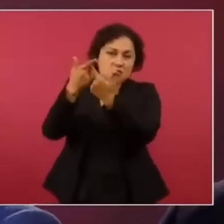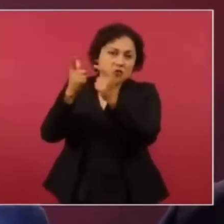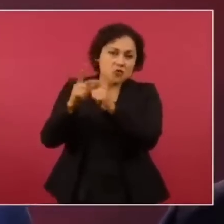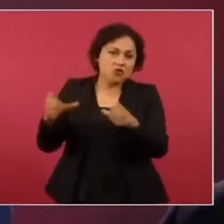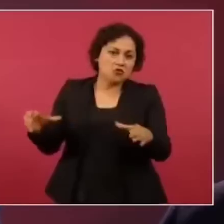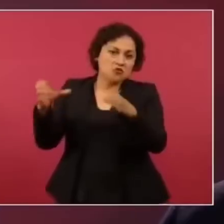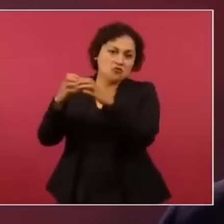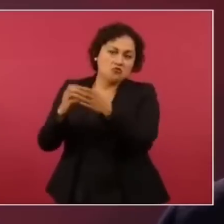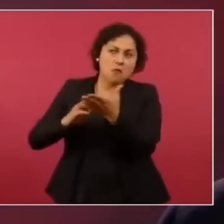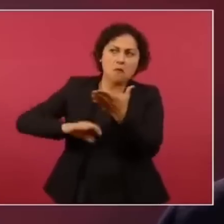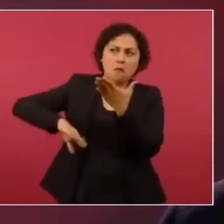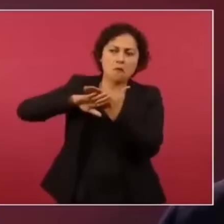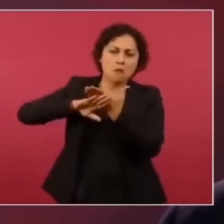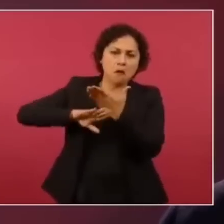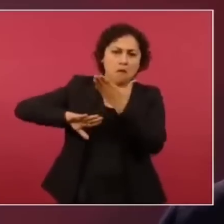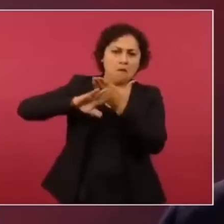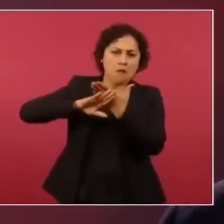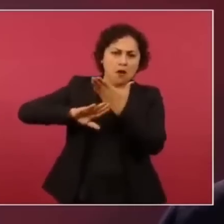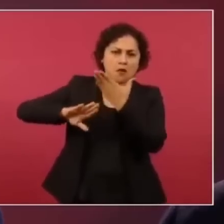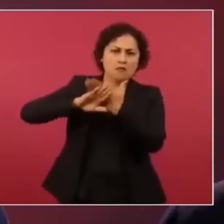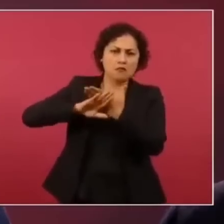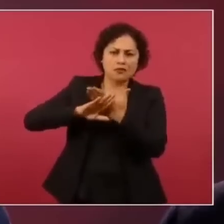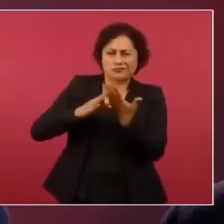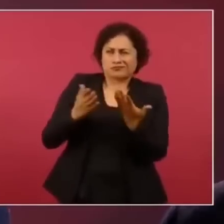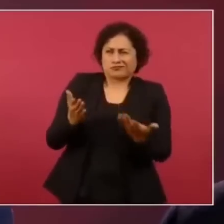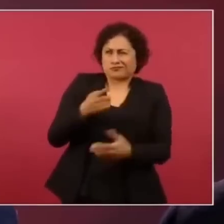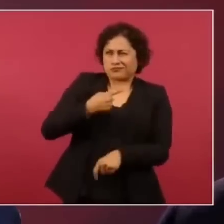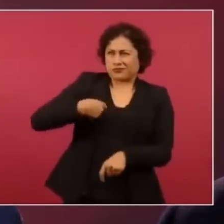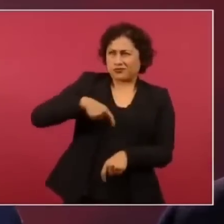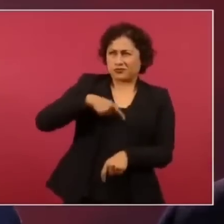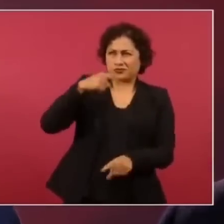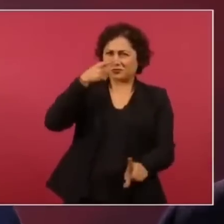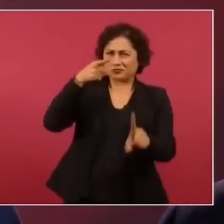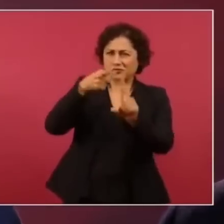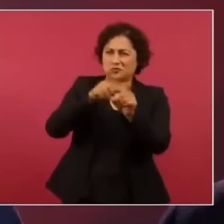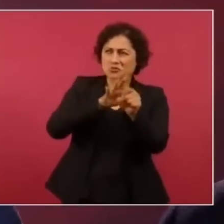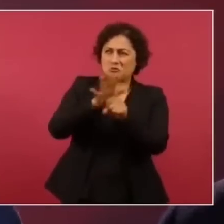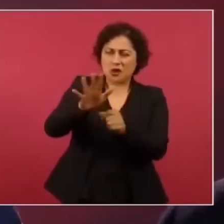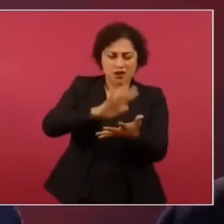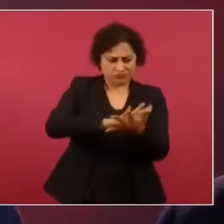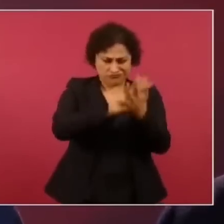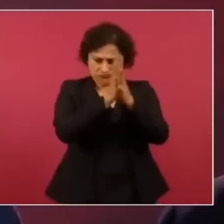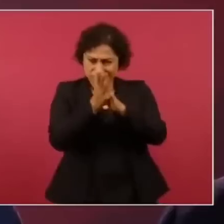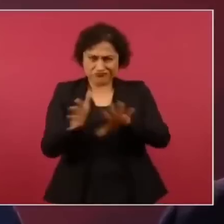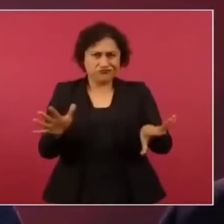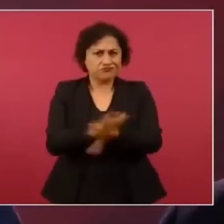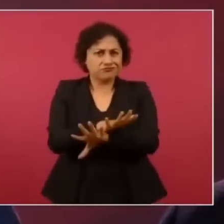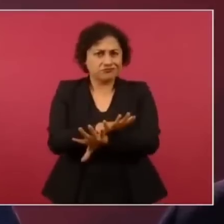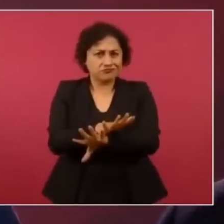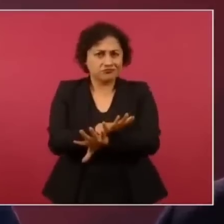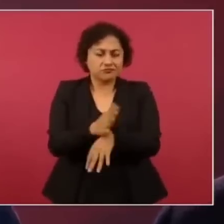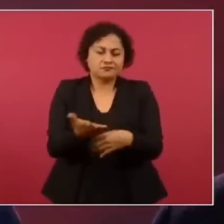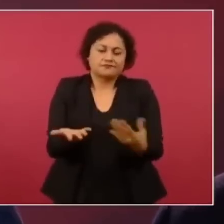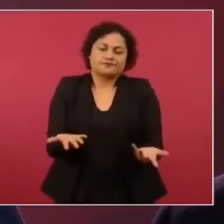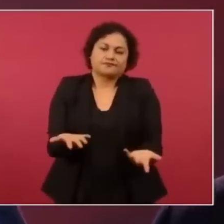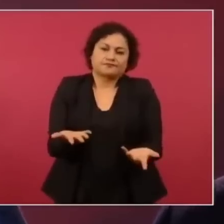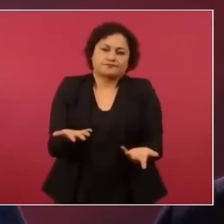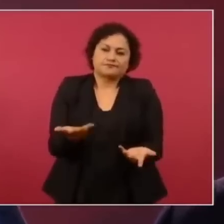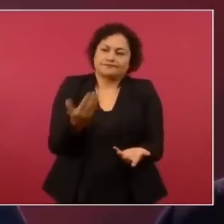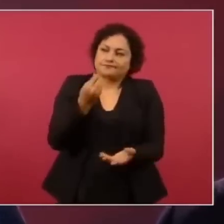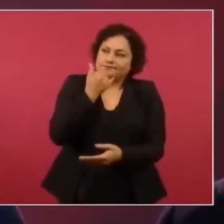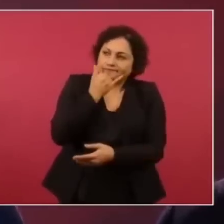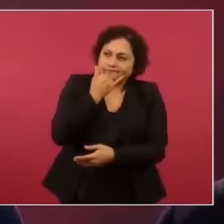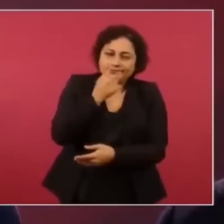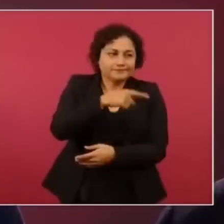de nuestro gobierno que busca la transformación. Pero afortunadamente la gente está